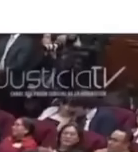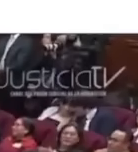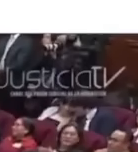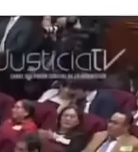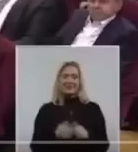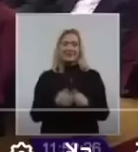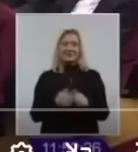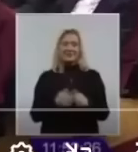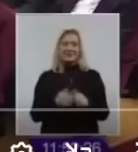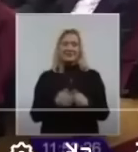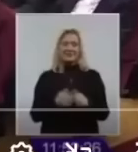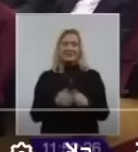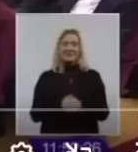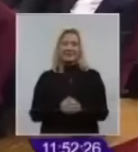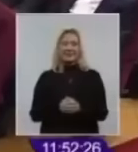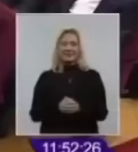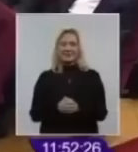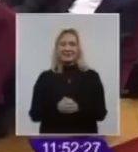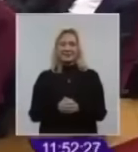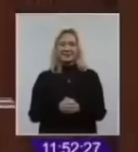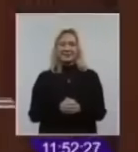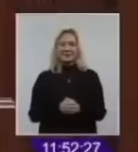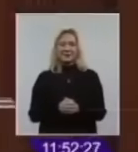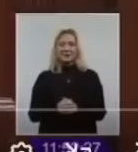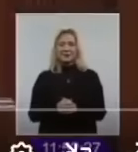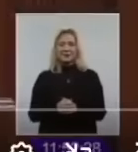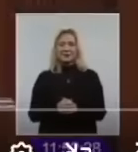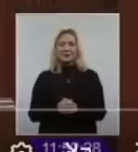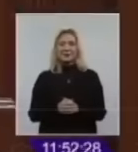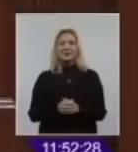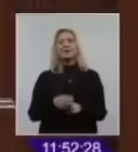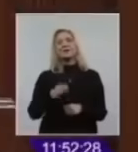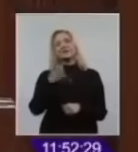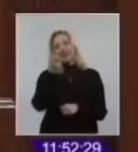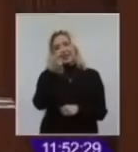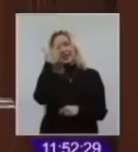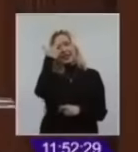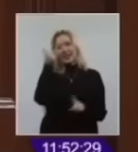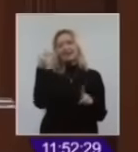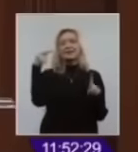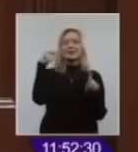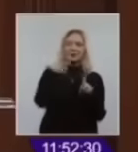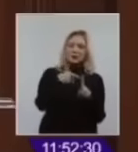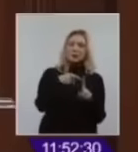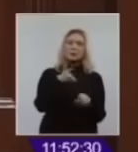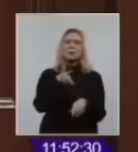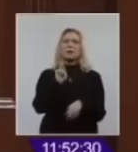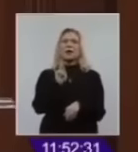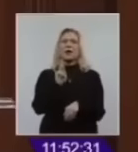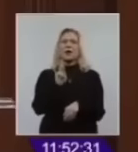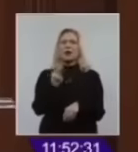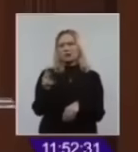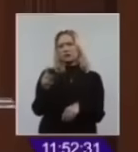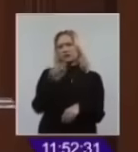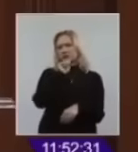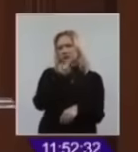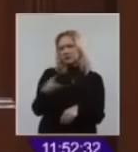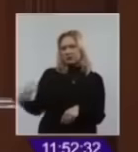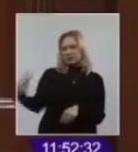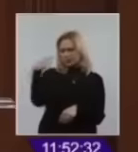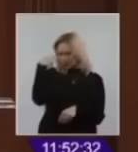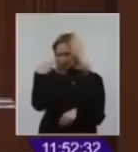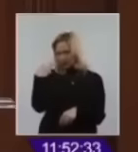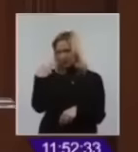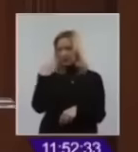Pérez. Vamos a escuchar. Por esas razones, pero también porque ven varias reivindicaciones en esta